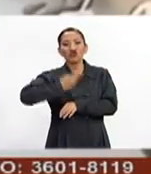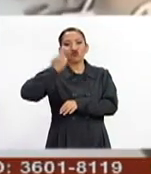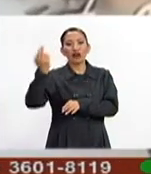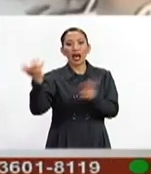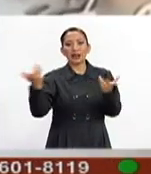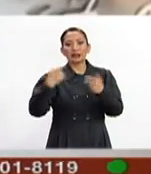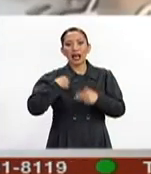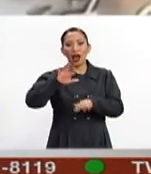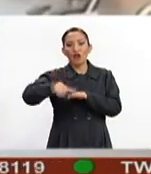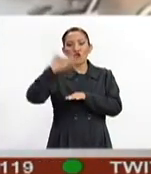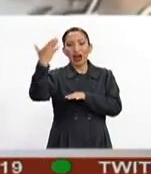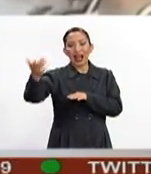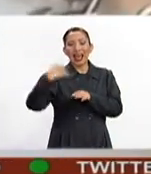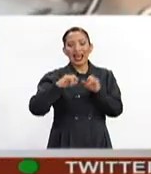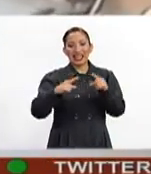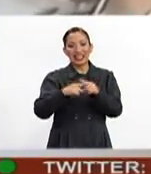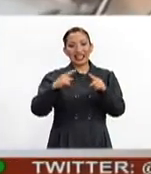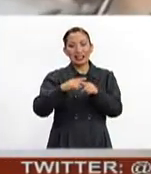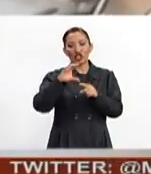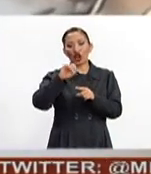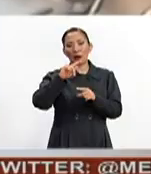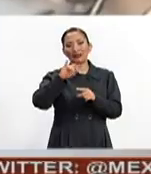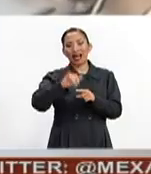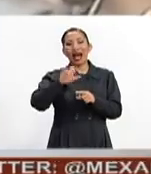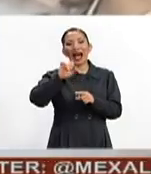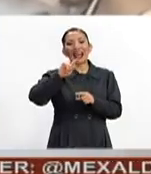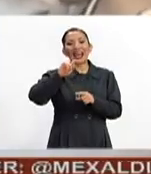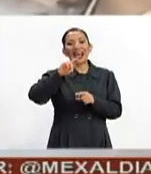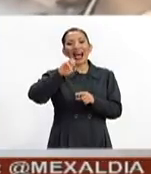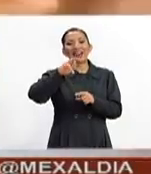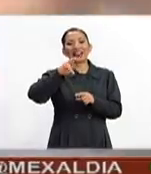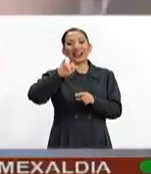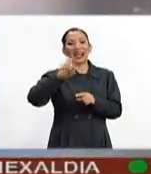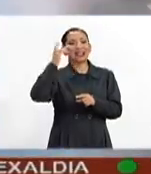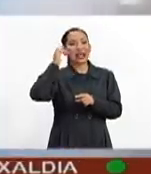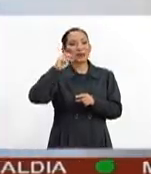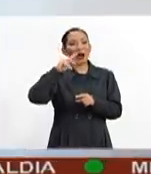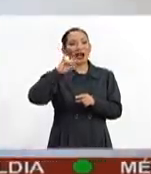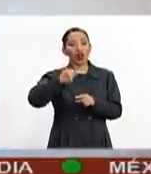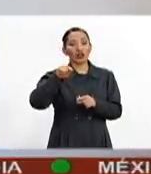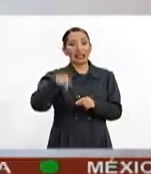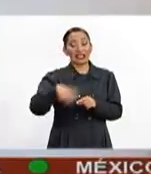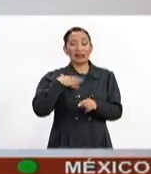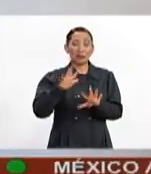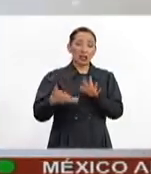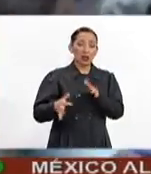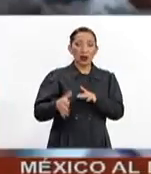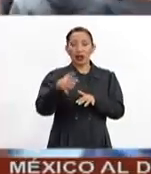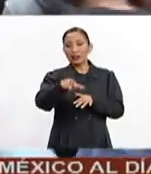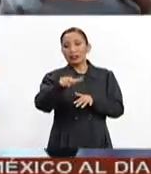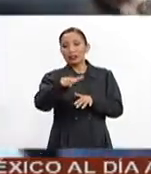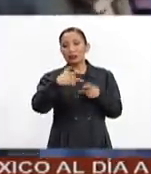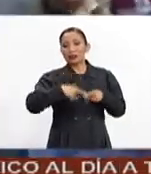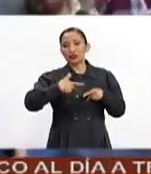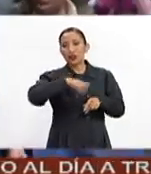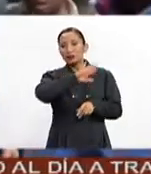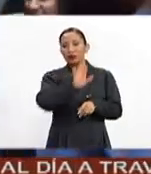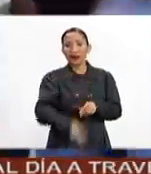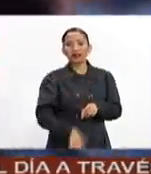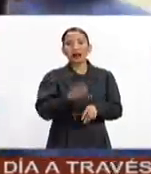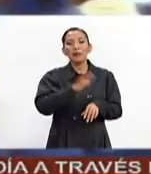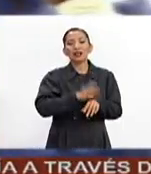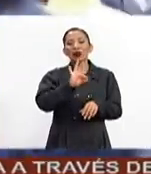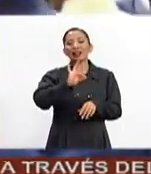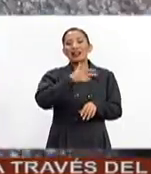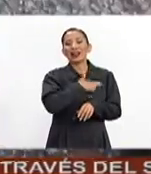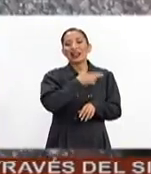se hizo estallar afuera de la principal iglesia copta en Alejandría, la Catedral de San Marcos. Esta dejó un saldo de por lo menos 17 personas muertas, más de